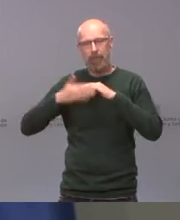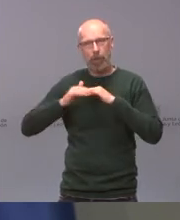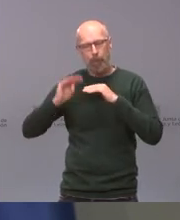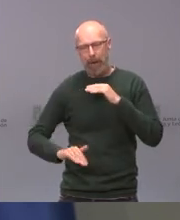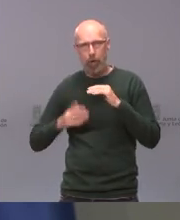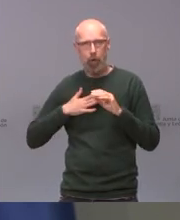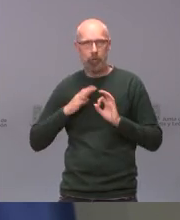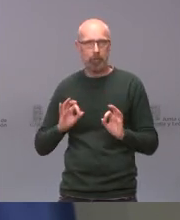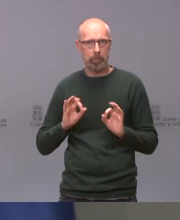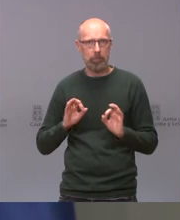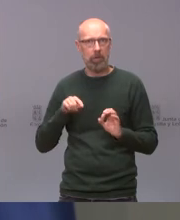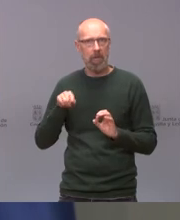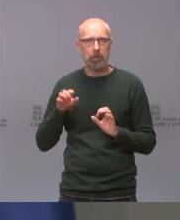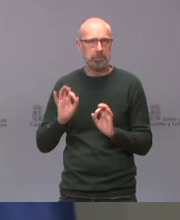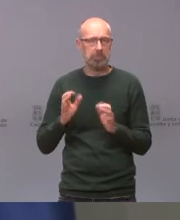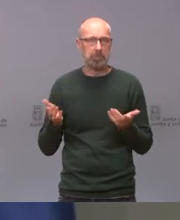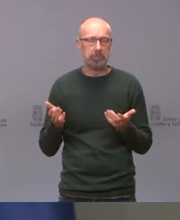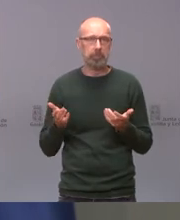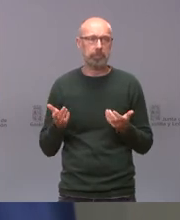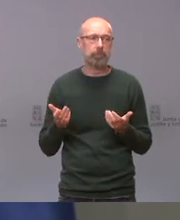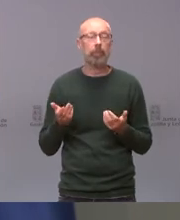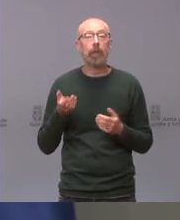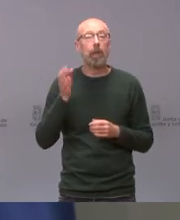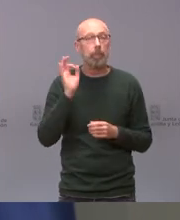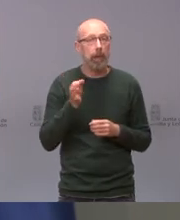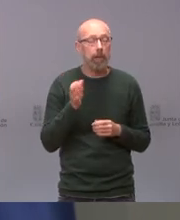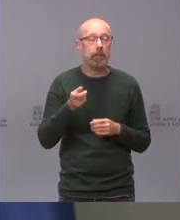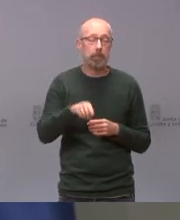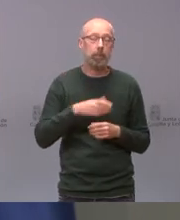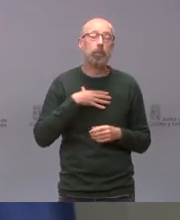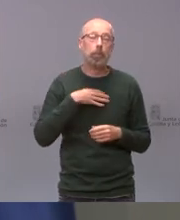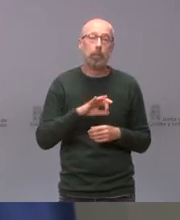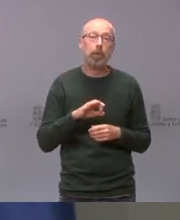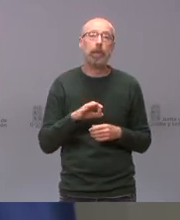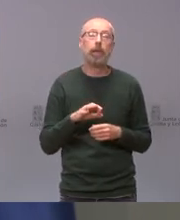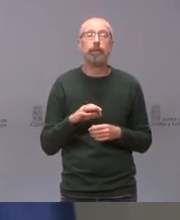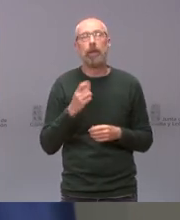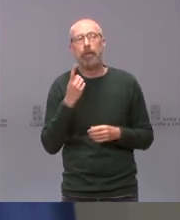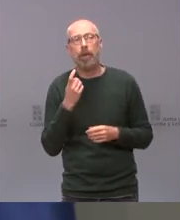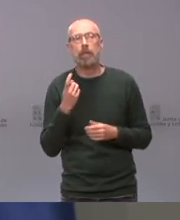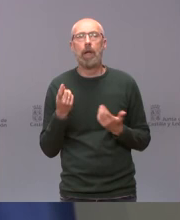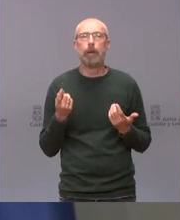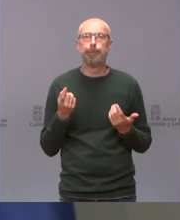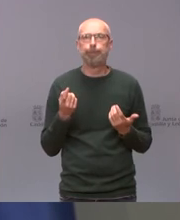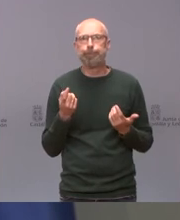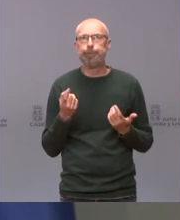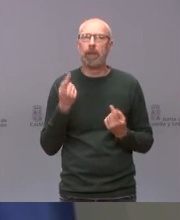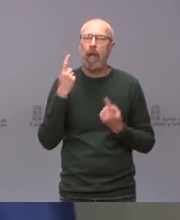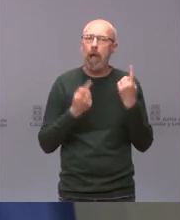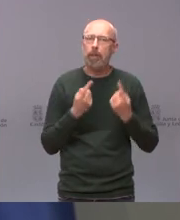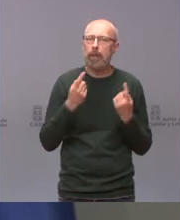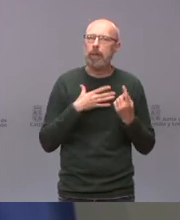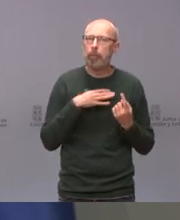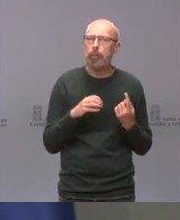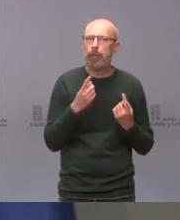estado, pero es verdad que quizás pues nos falta un poquito de... Bueno, o sea, a veces nos falta, y yo en